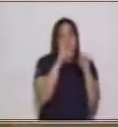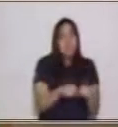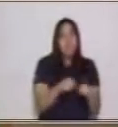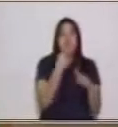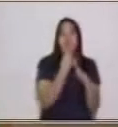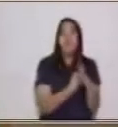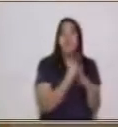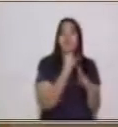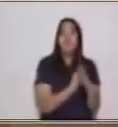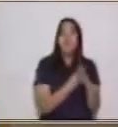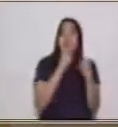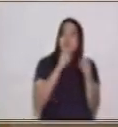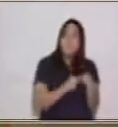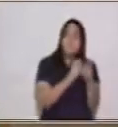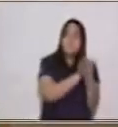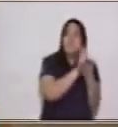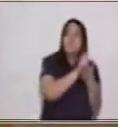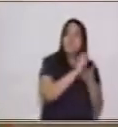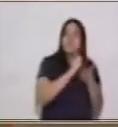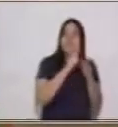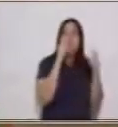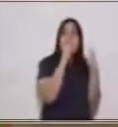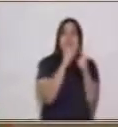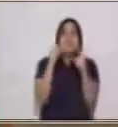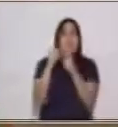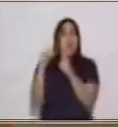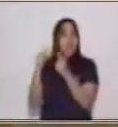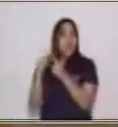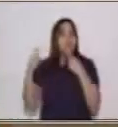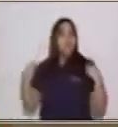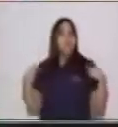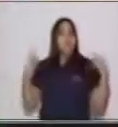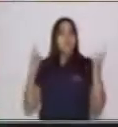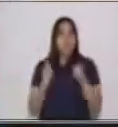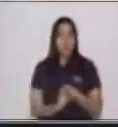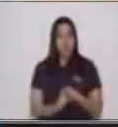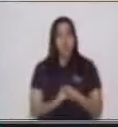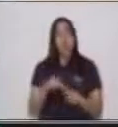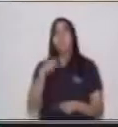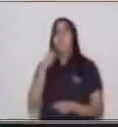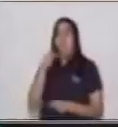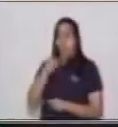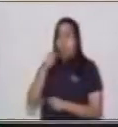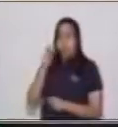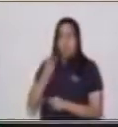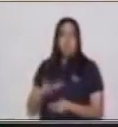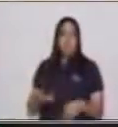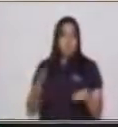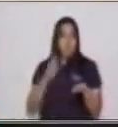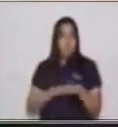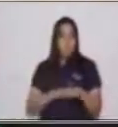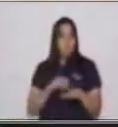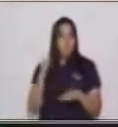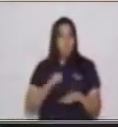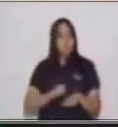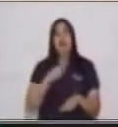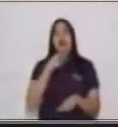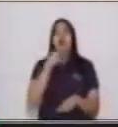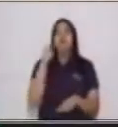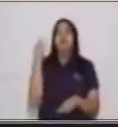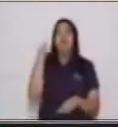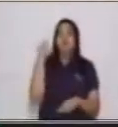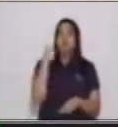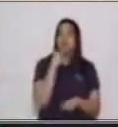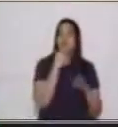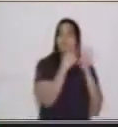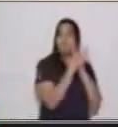utilizar para escribir las palabras en nuestro idioma. Pero también te hago referencia a que es importante que tú leas